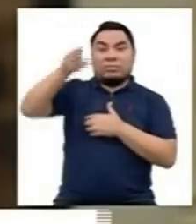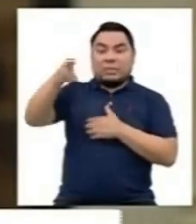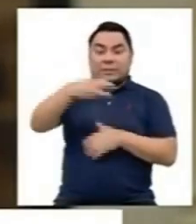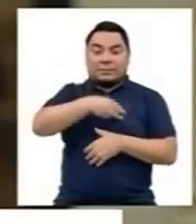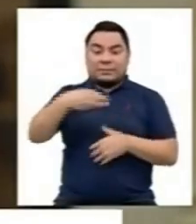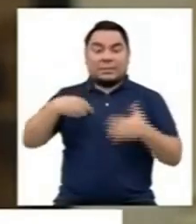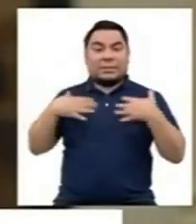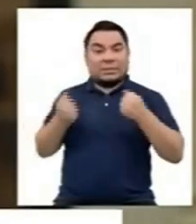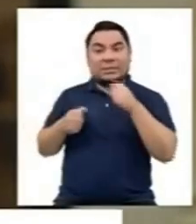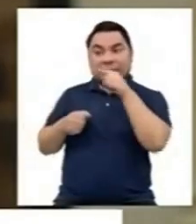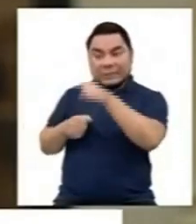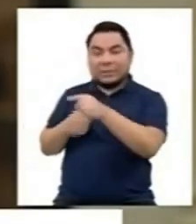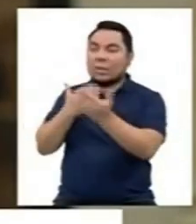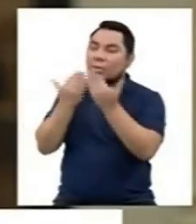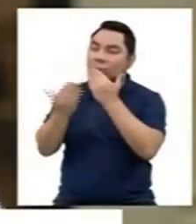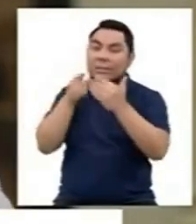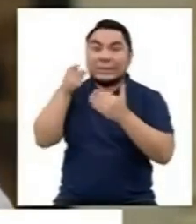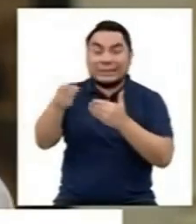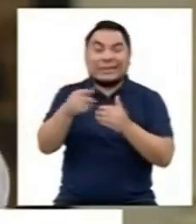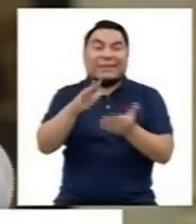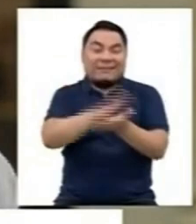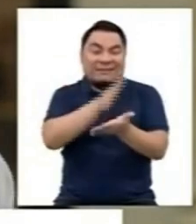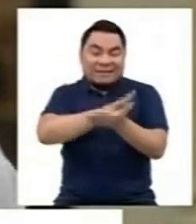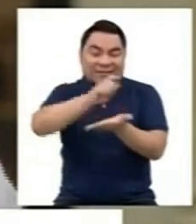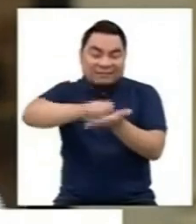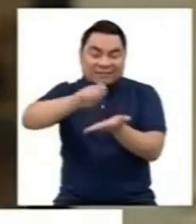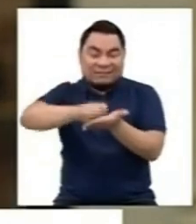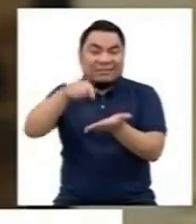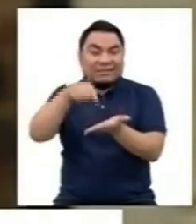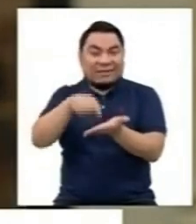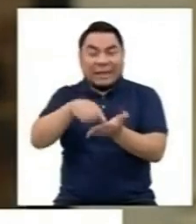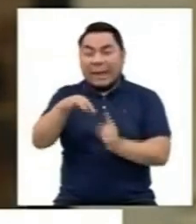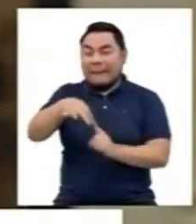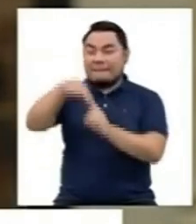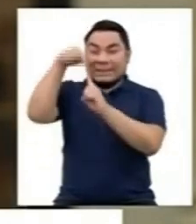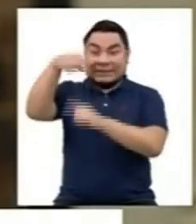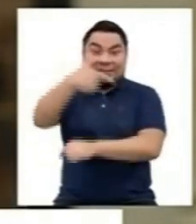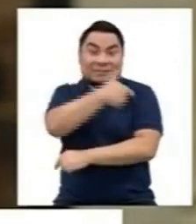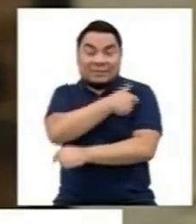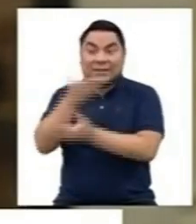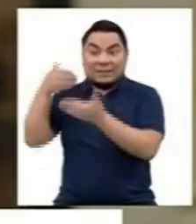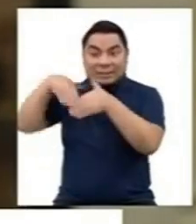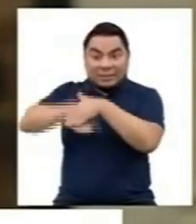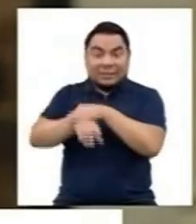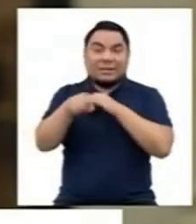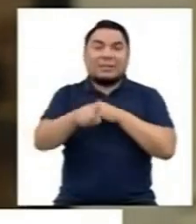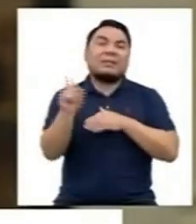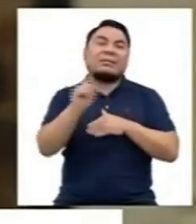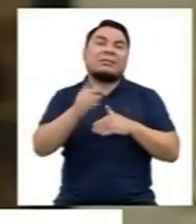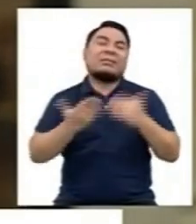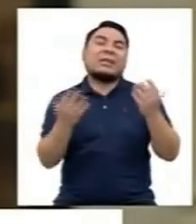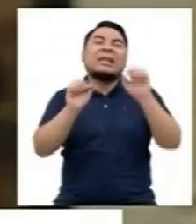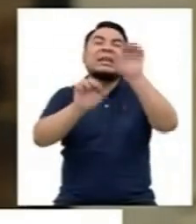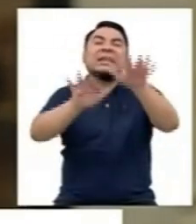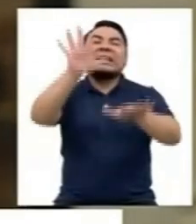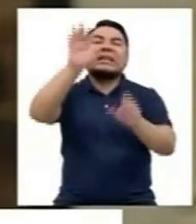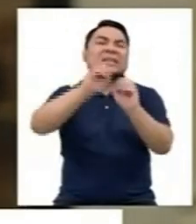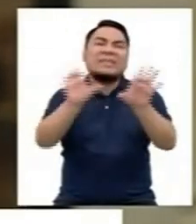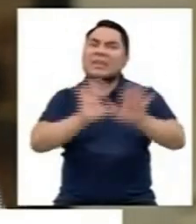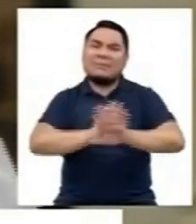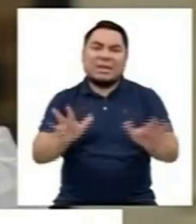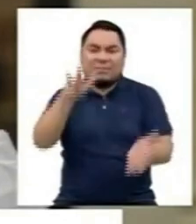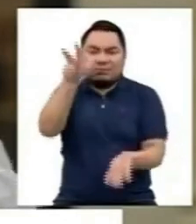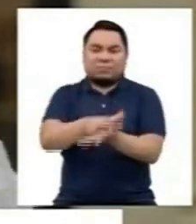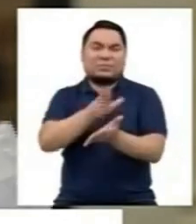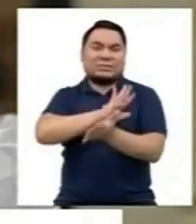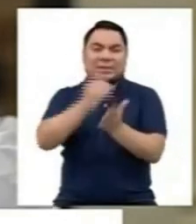Realmente hemos tenido un papelón con la distribución de canastas. El peor error que ha hecho el gobierno